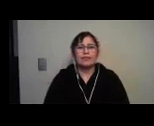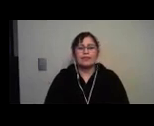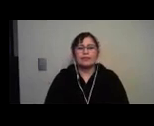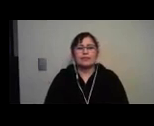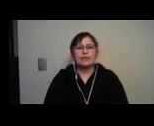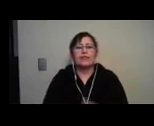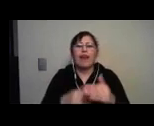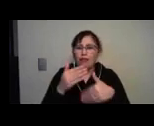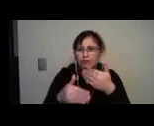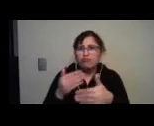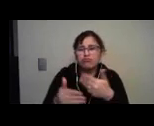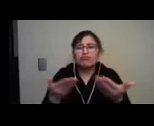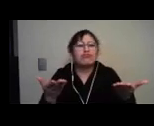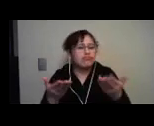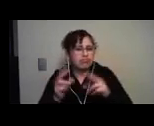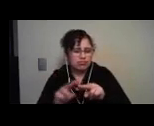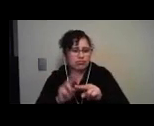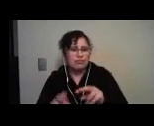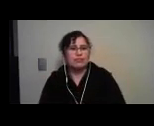procedimental, ¿ya?